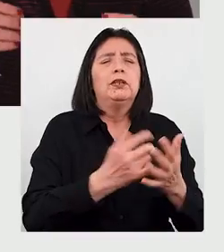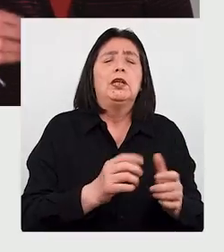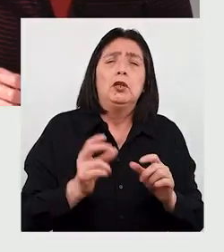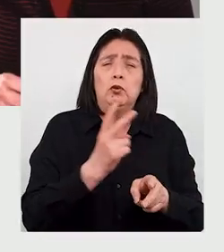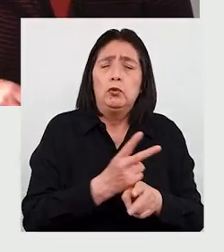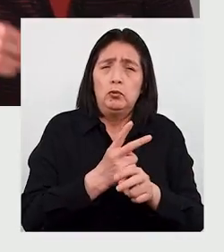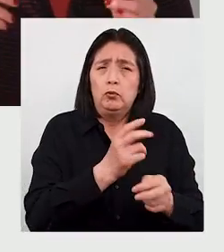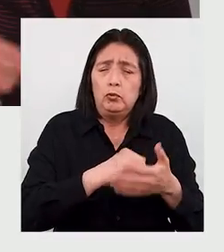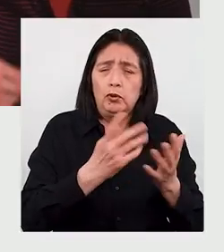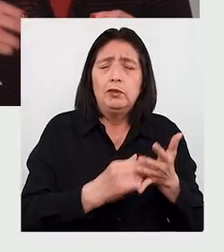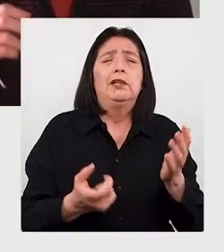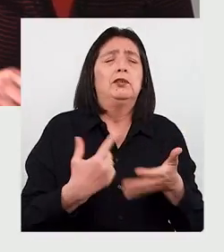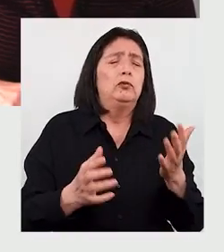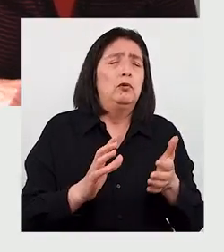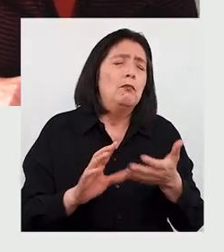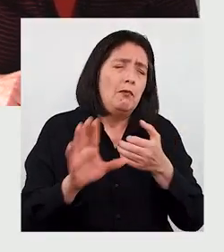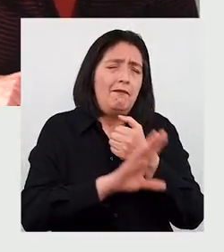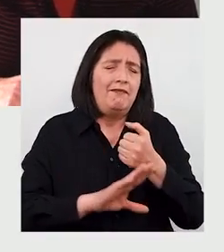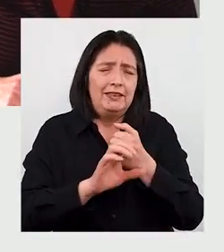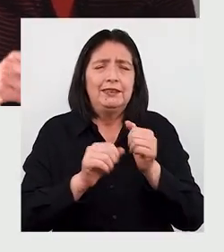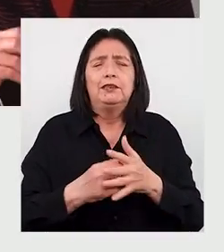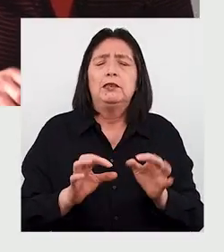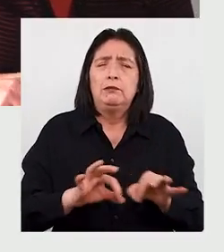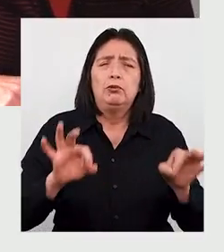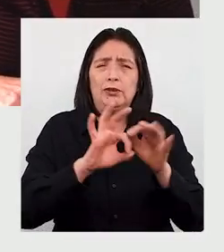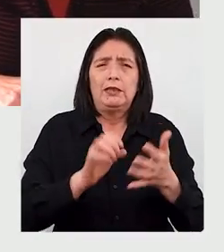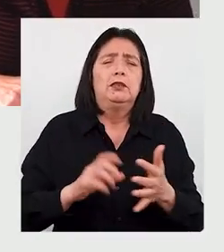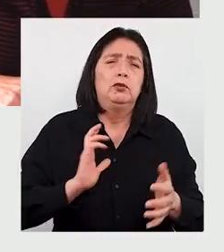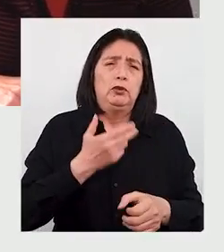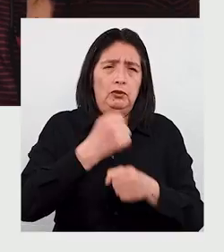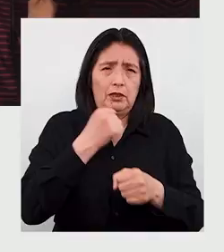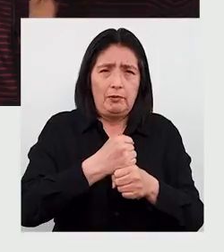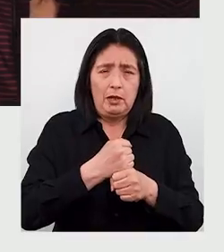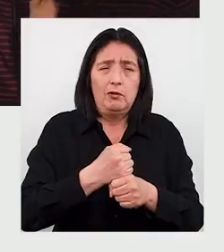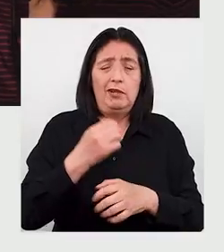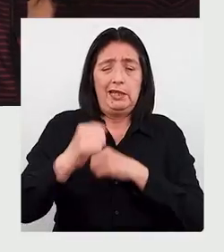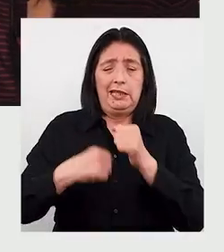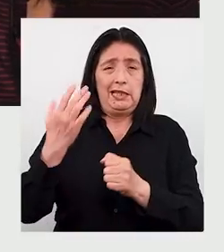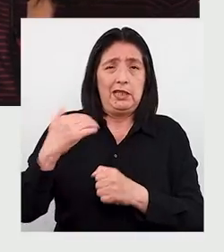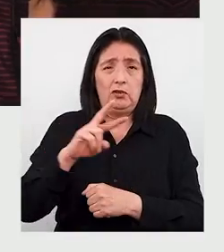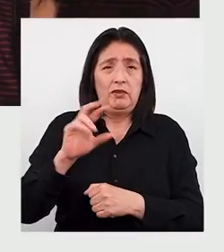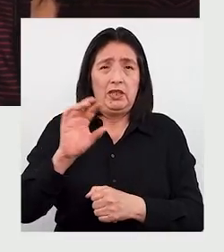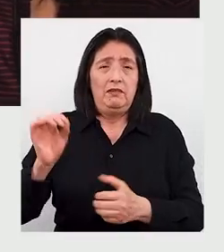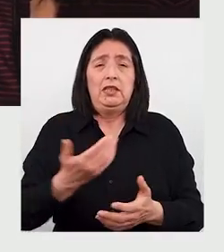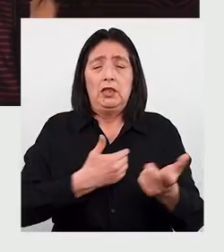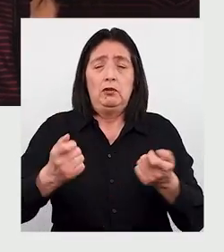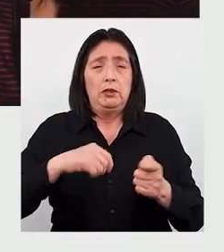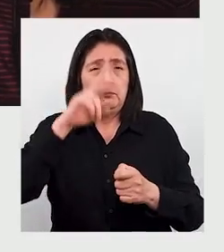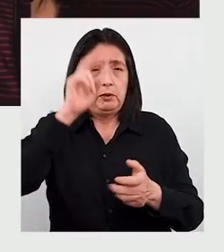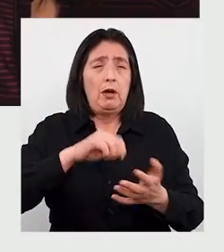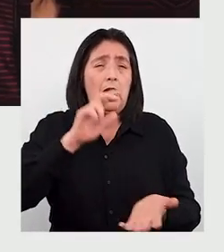la sostenibilidad como eje fundamental y transversal de nuestras funciones. En el año 2020, el Estado